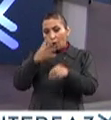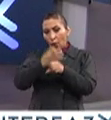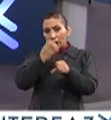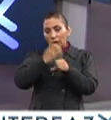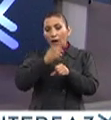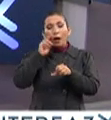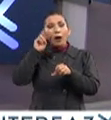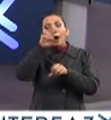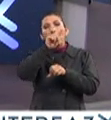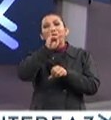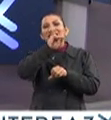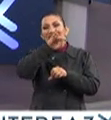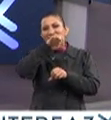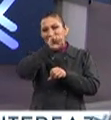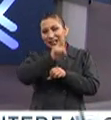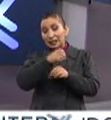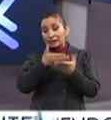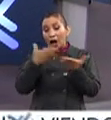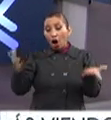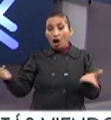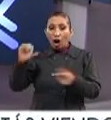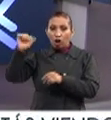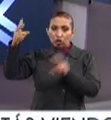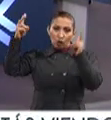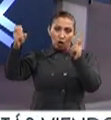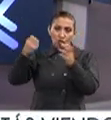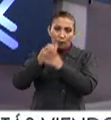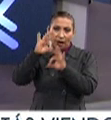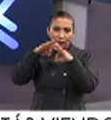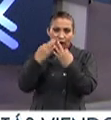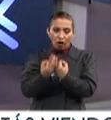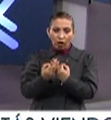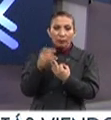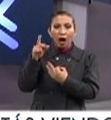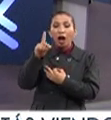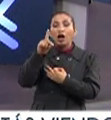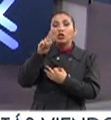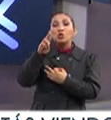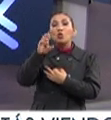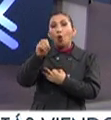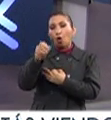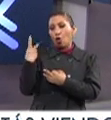producción Paisajes. Y ahora exploro con un nuevo formato, que es el de dúo.